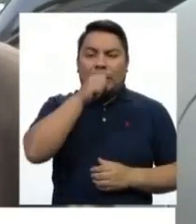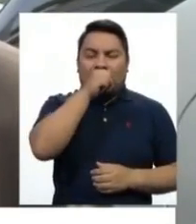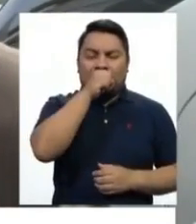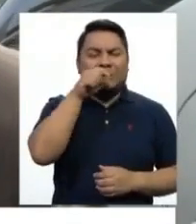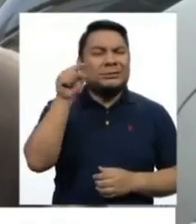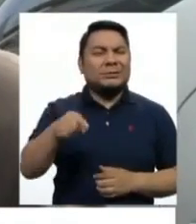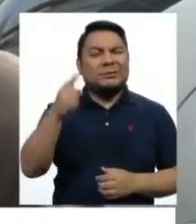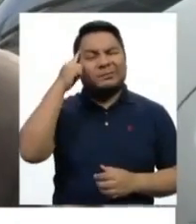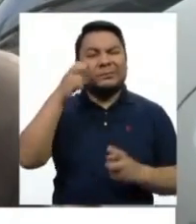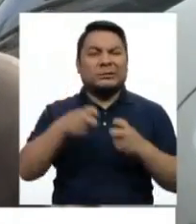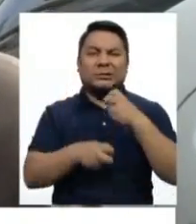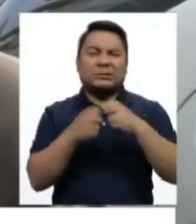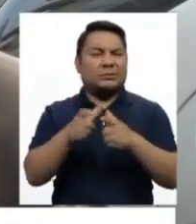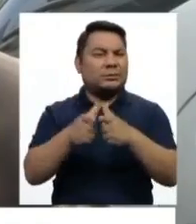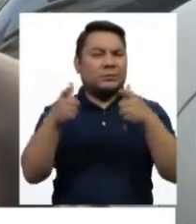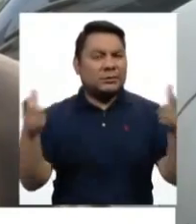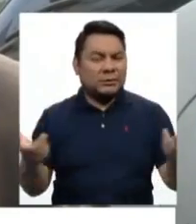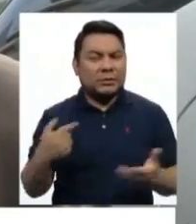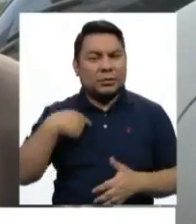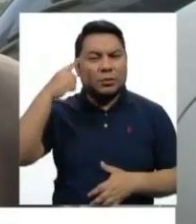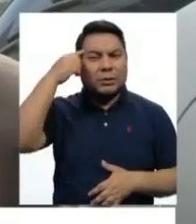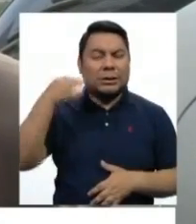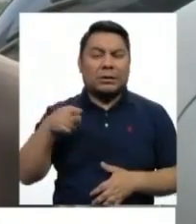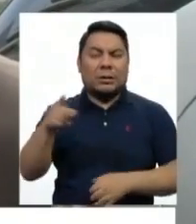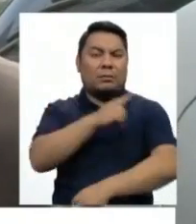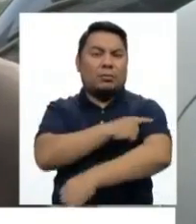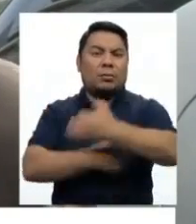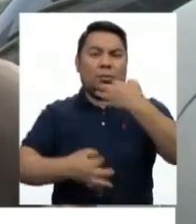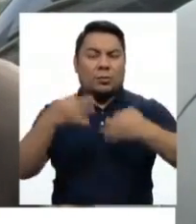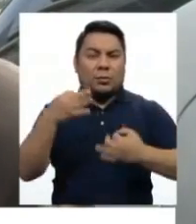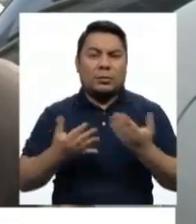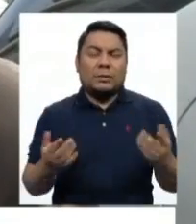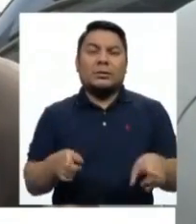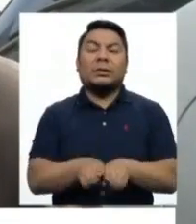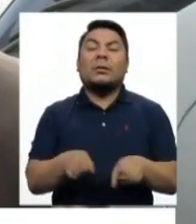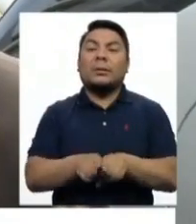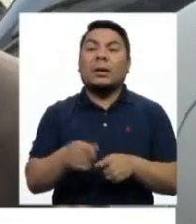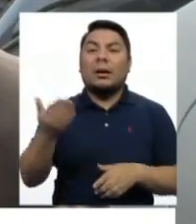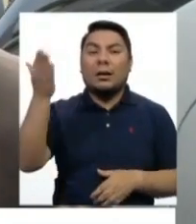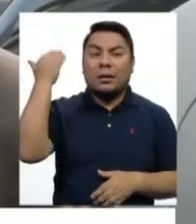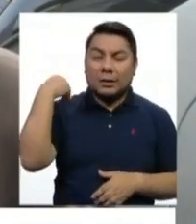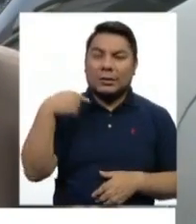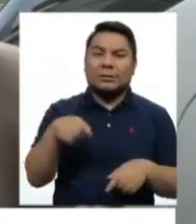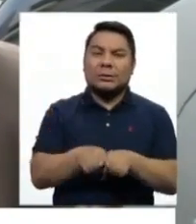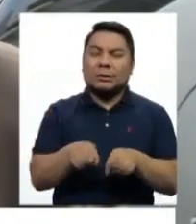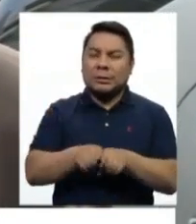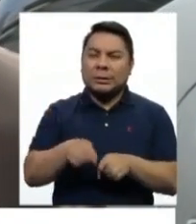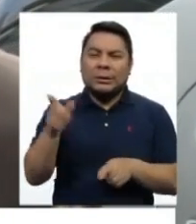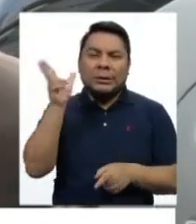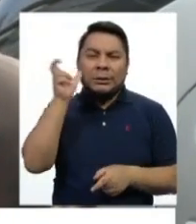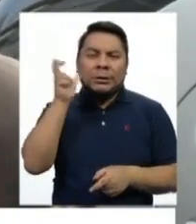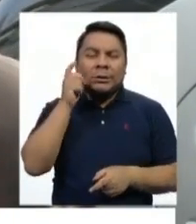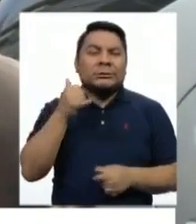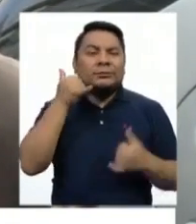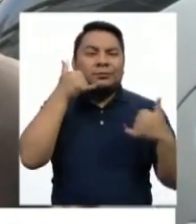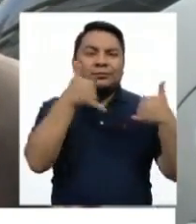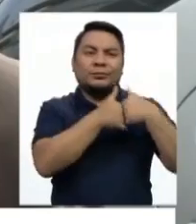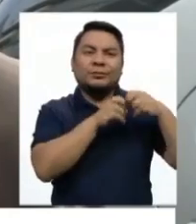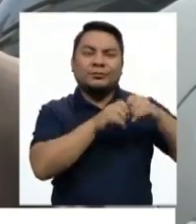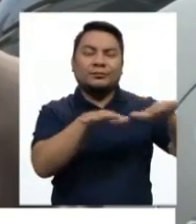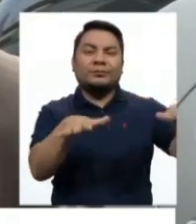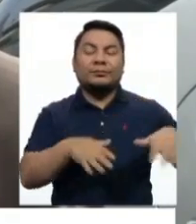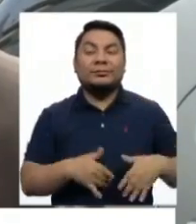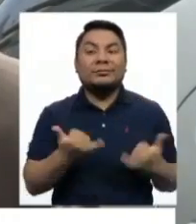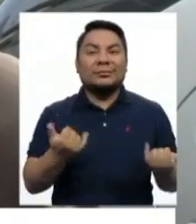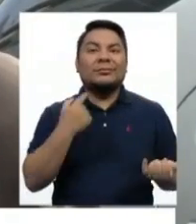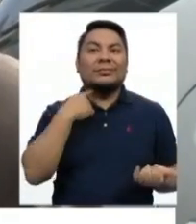delicado y comprometedor. Creo que el Poder Judicial, como ha dado muestras en anteriores circunstancias y similares a estas, tiene que acudir a una